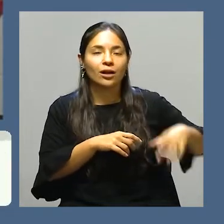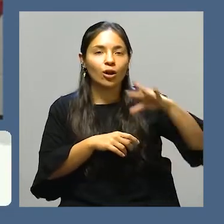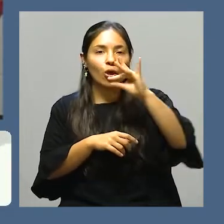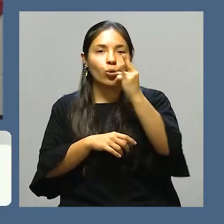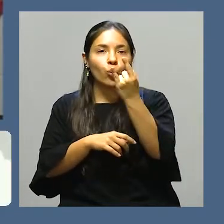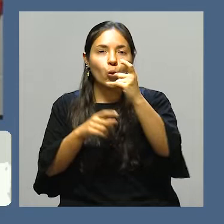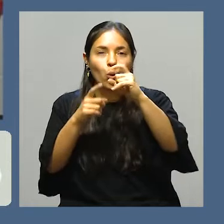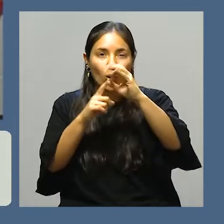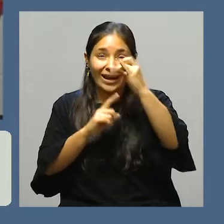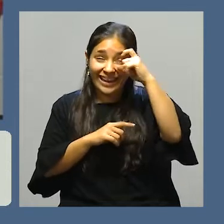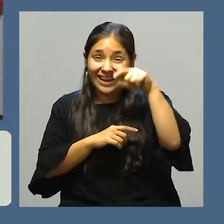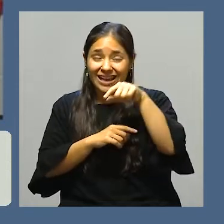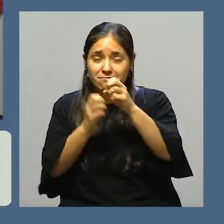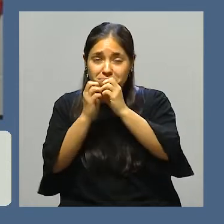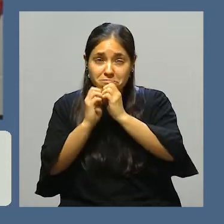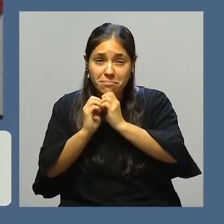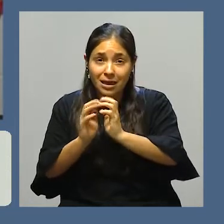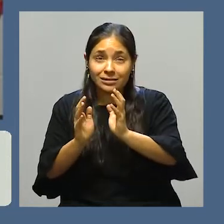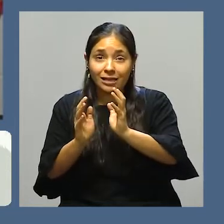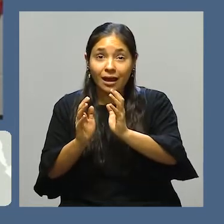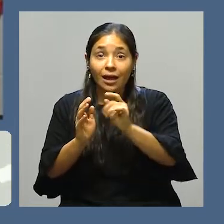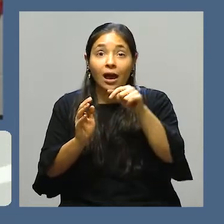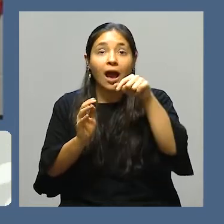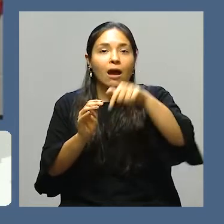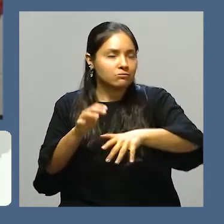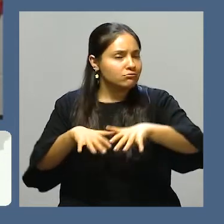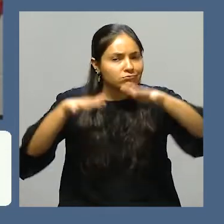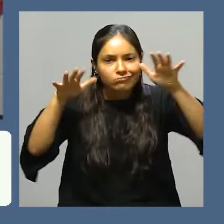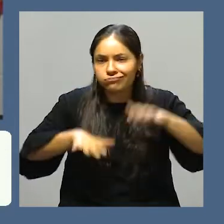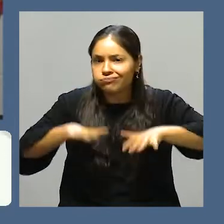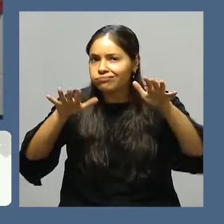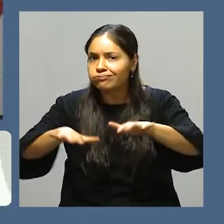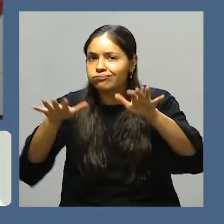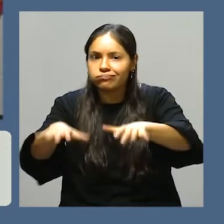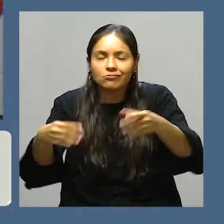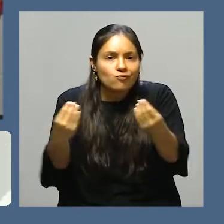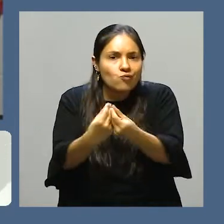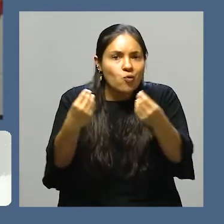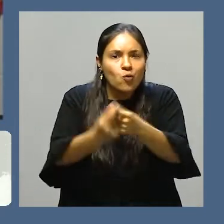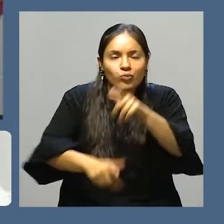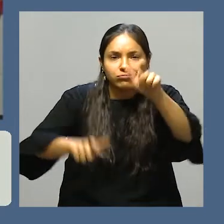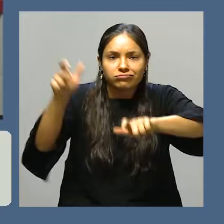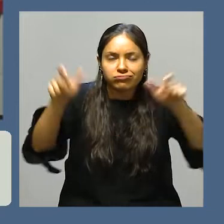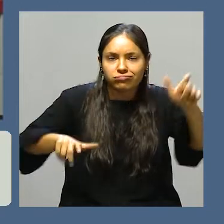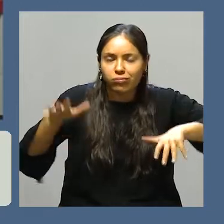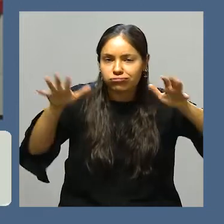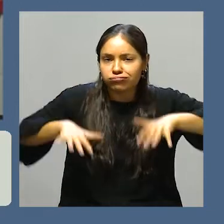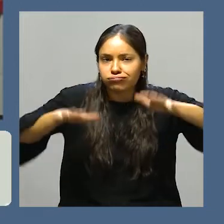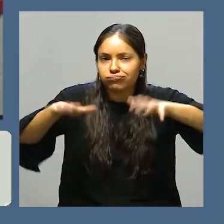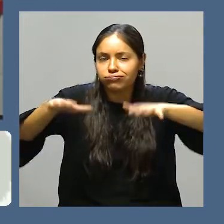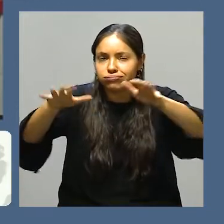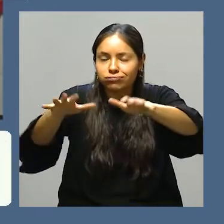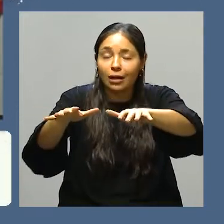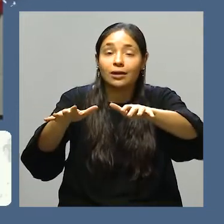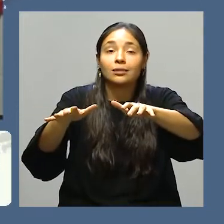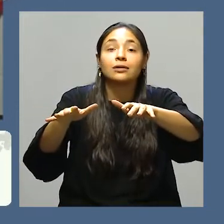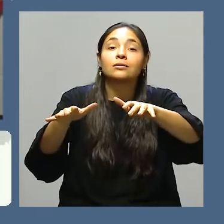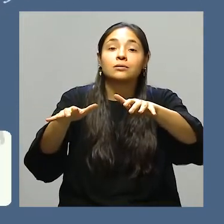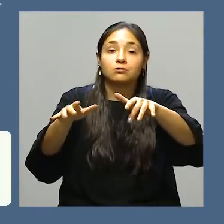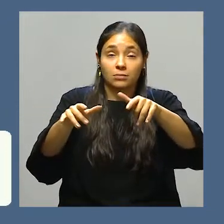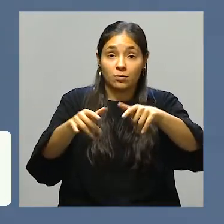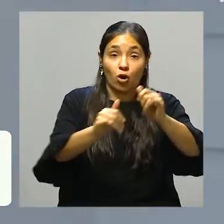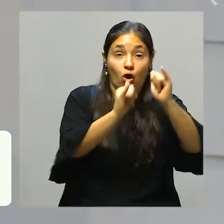opinión pública como una elección crítica, se espera que el nivel de participación de la ciudadanía se eleve un poco más respecto